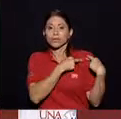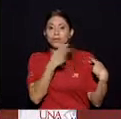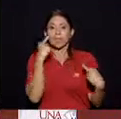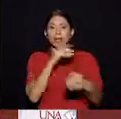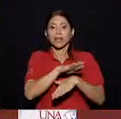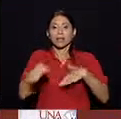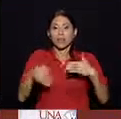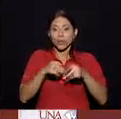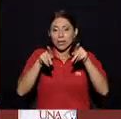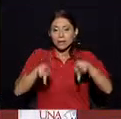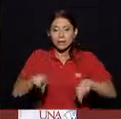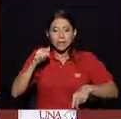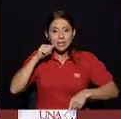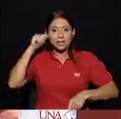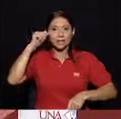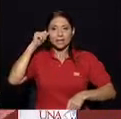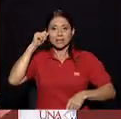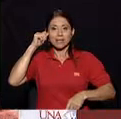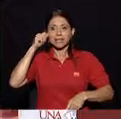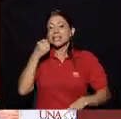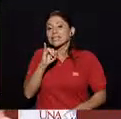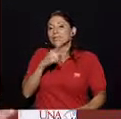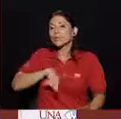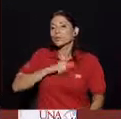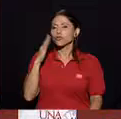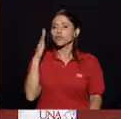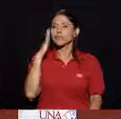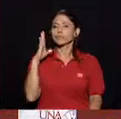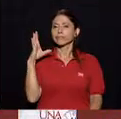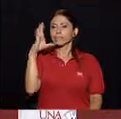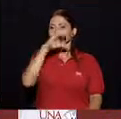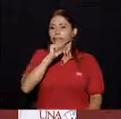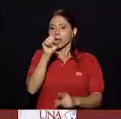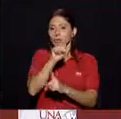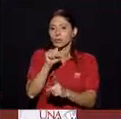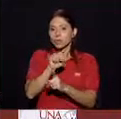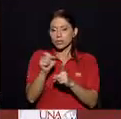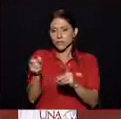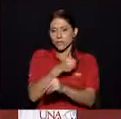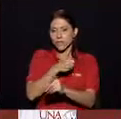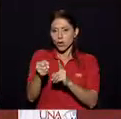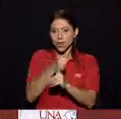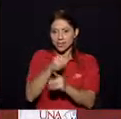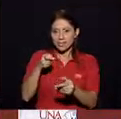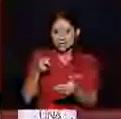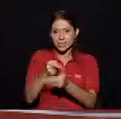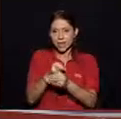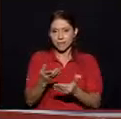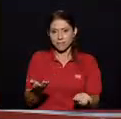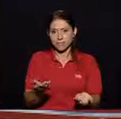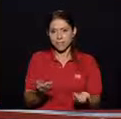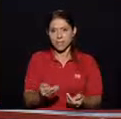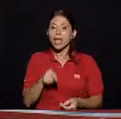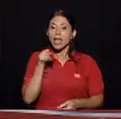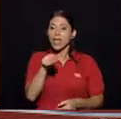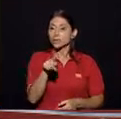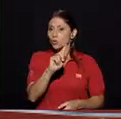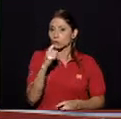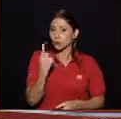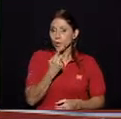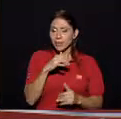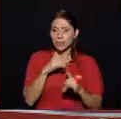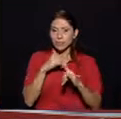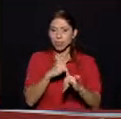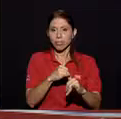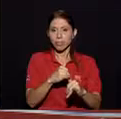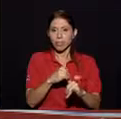también requieren padres y madres y que lo han demandado también. Claro, prevención y denuncia pues deben ir de la mano de alguna manera. Sí, yo